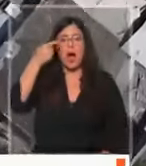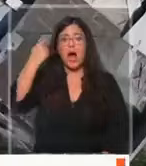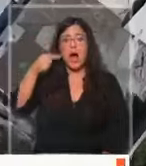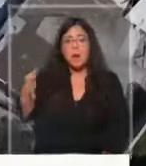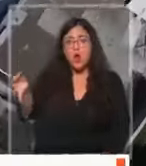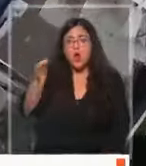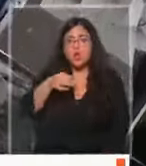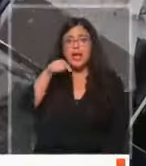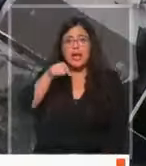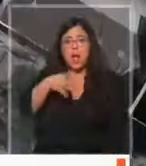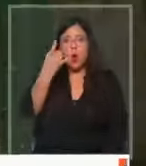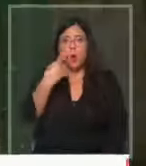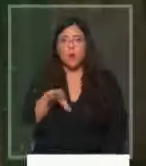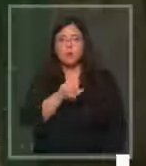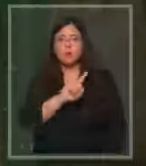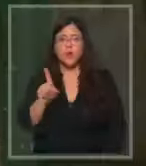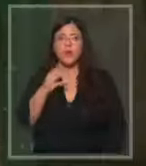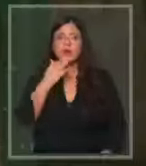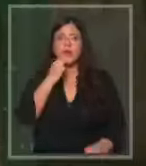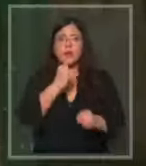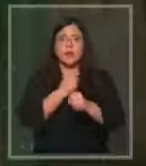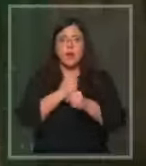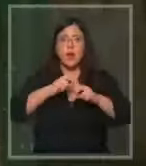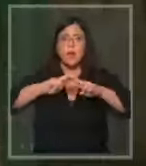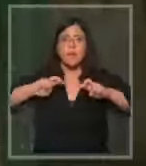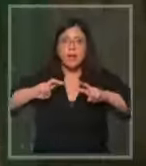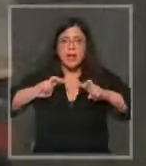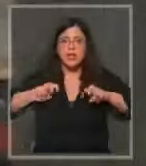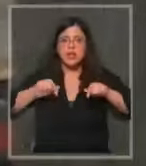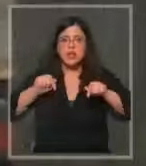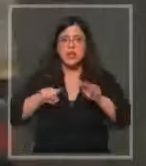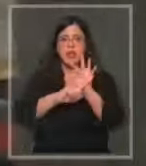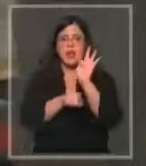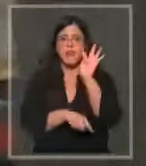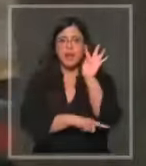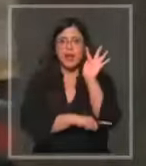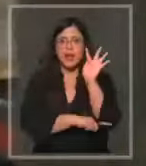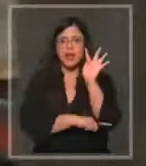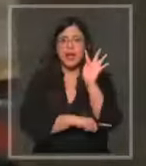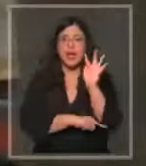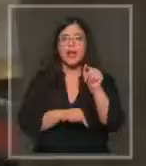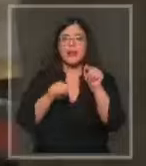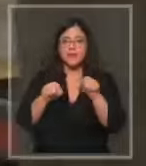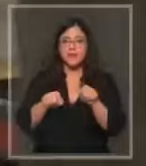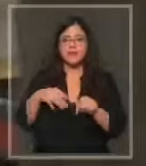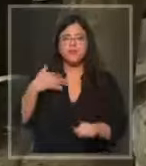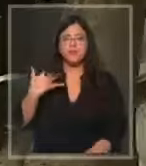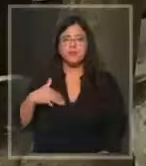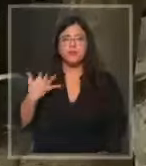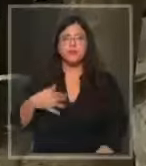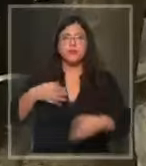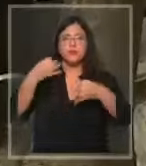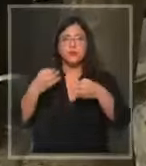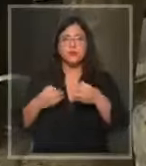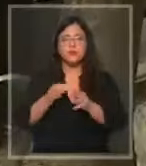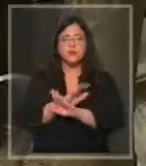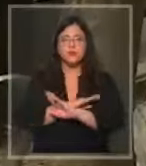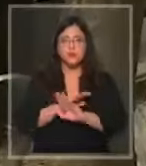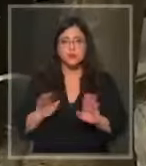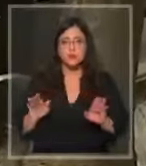que esto no es lo único. El trabajo de investigación por parte de la Fiscalía esperan sea clave para terminar de una